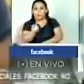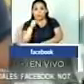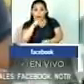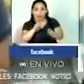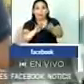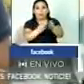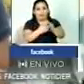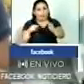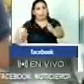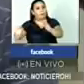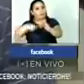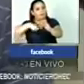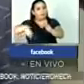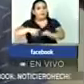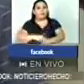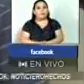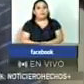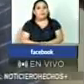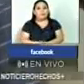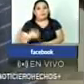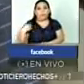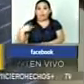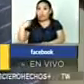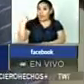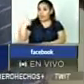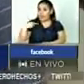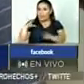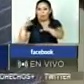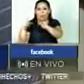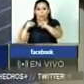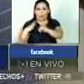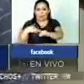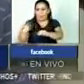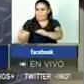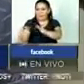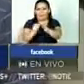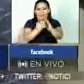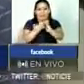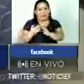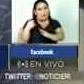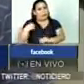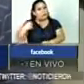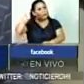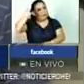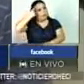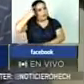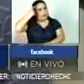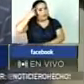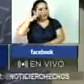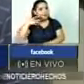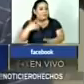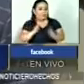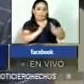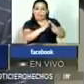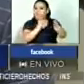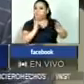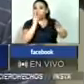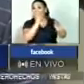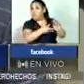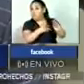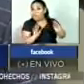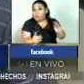residen en esta zona. Caí con los vecinos allá, están platicando de pensar de abandonar la residencia.